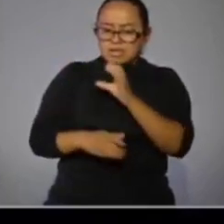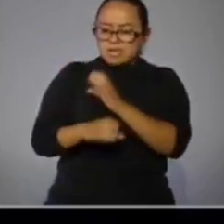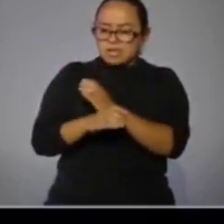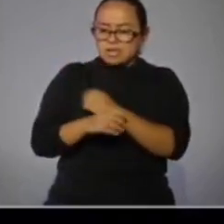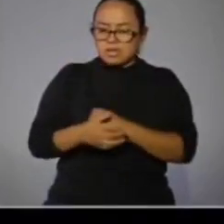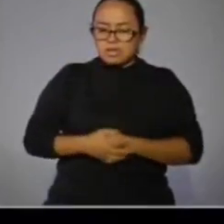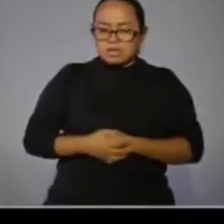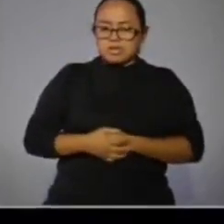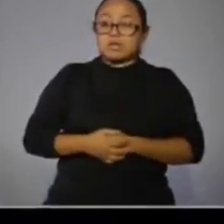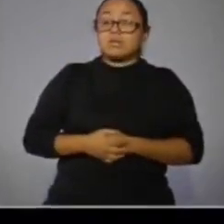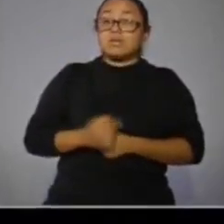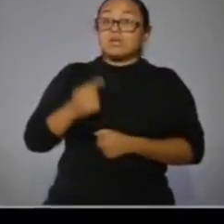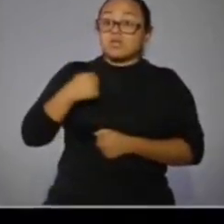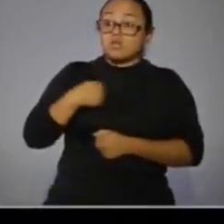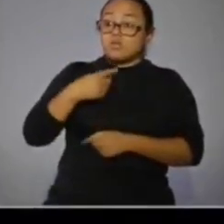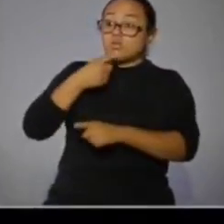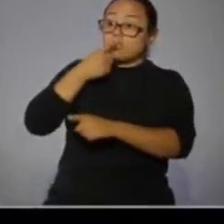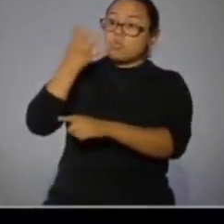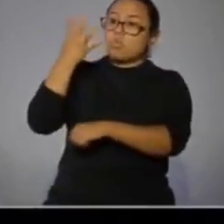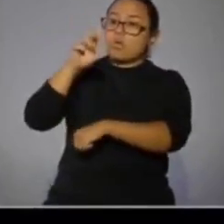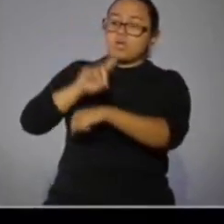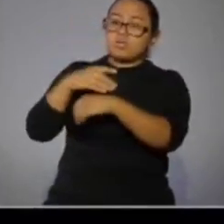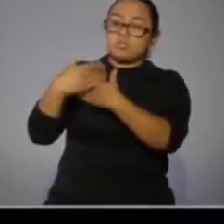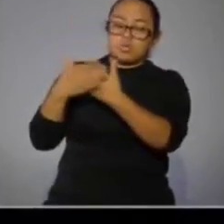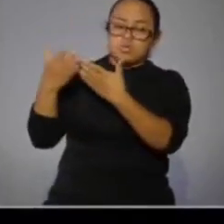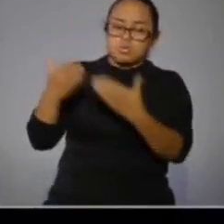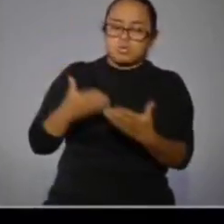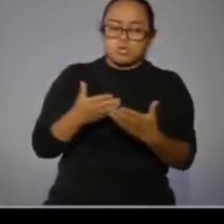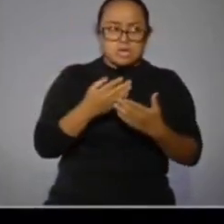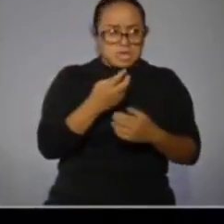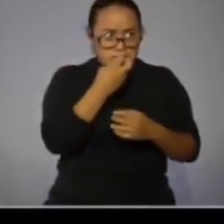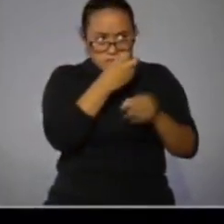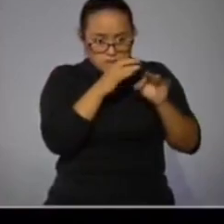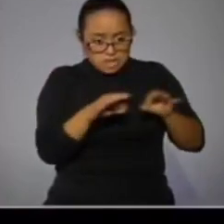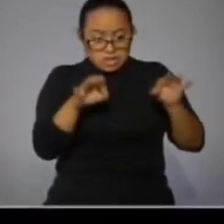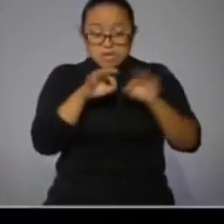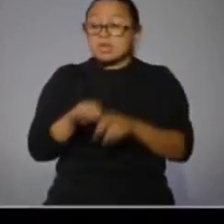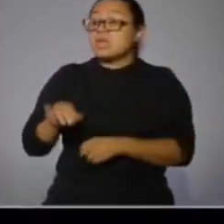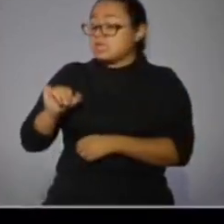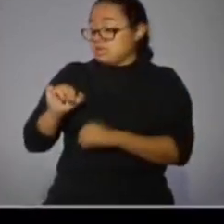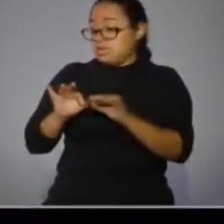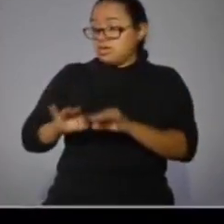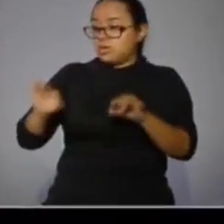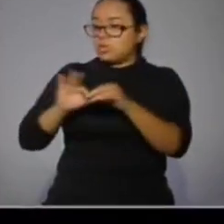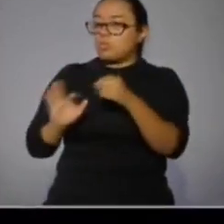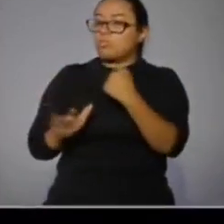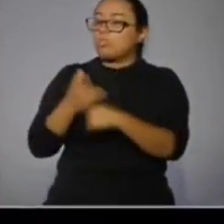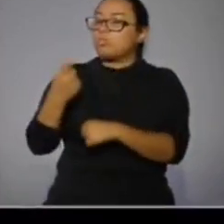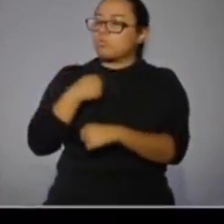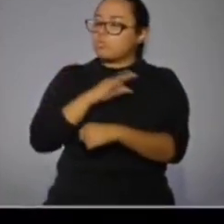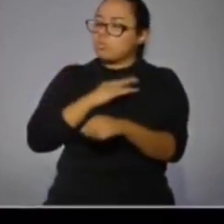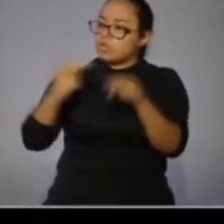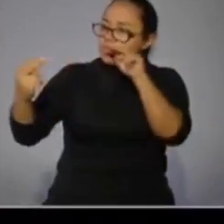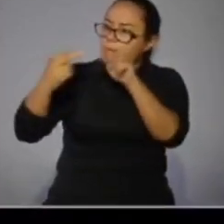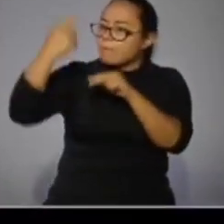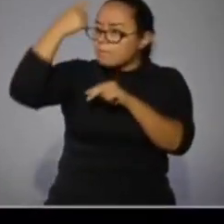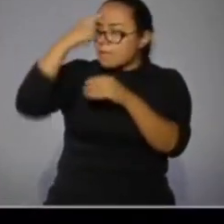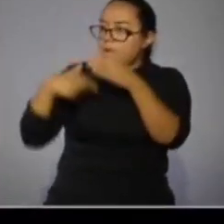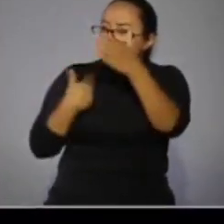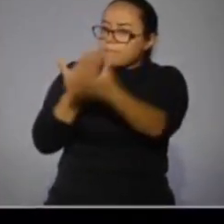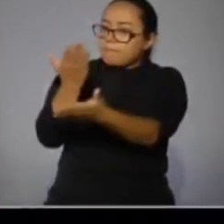Debía ver al Duque y Gerardo hace cuatro días. ¿Era importante? Lo es porque todavía puedo verlo para ofrecer mis disculpas.